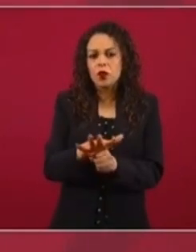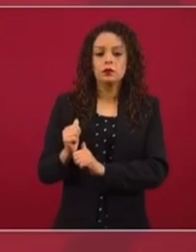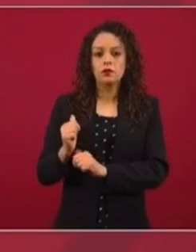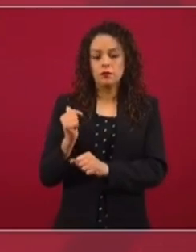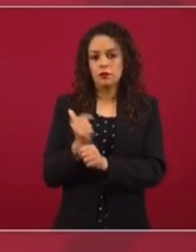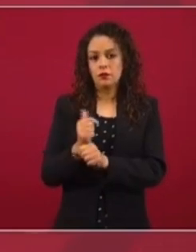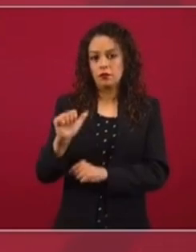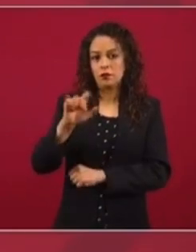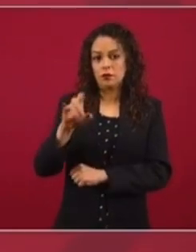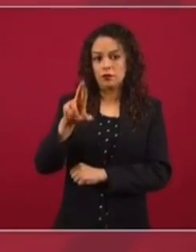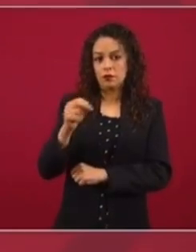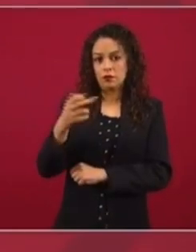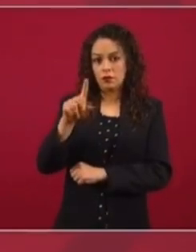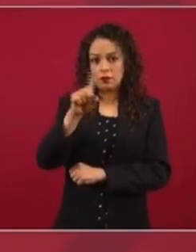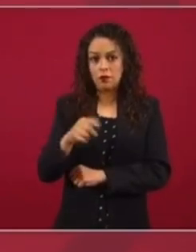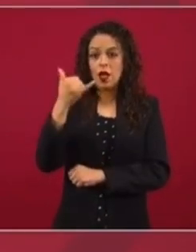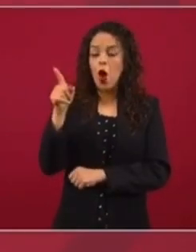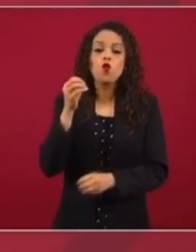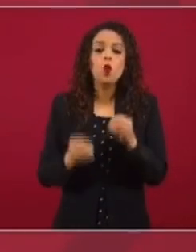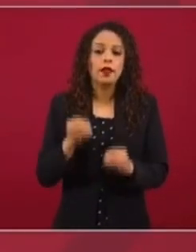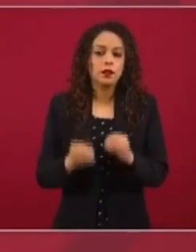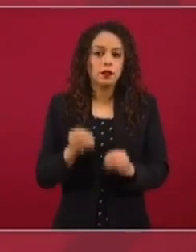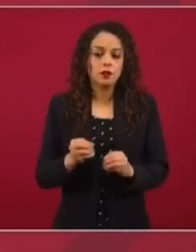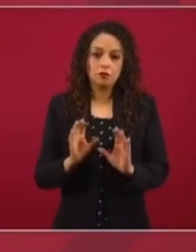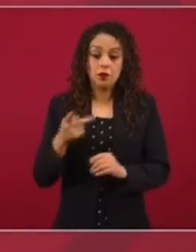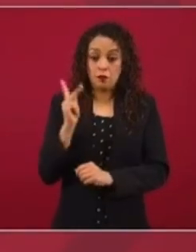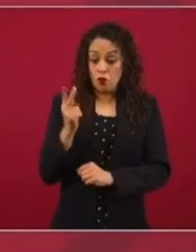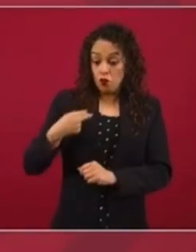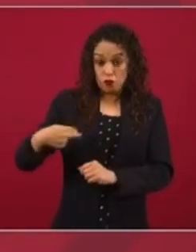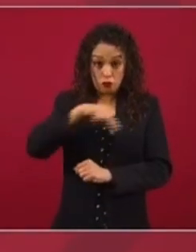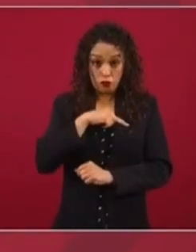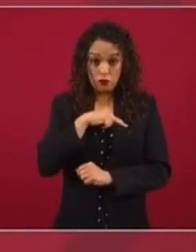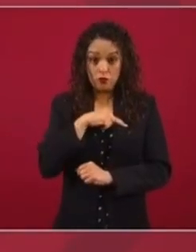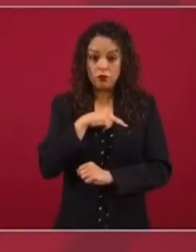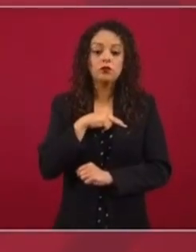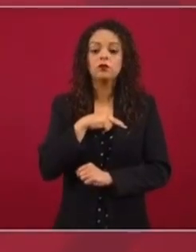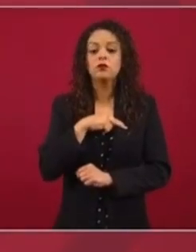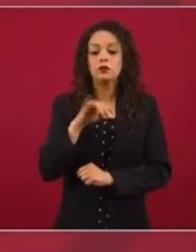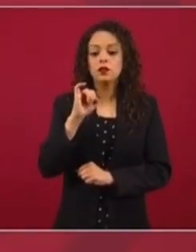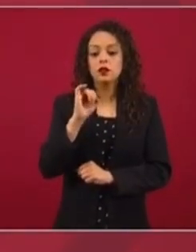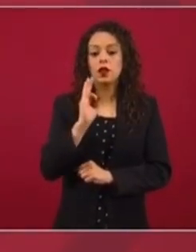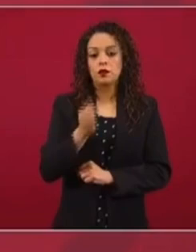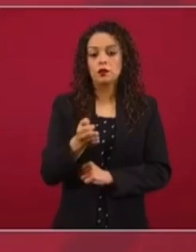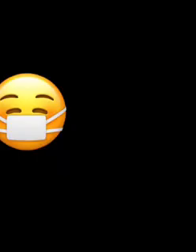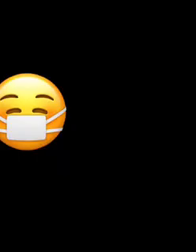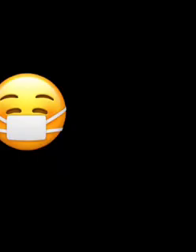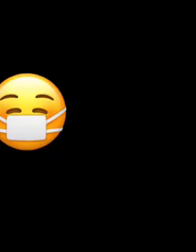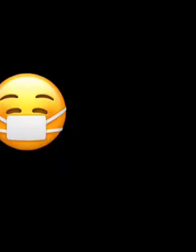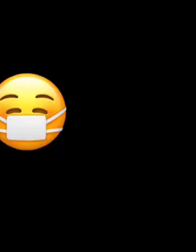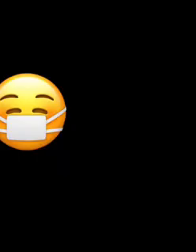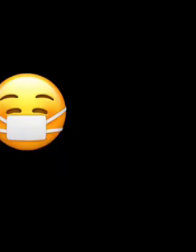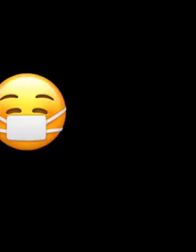fiscal y a los jueces, pero nosotros aceptamos que se repare el daño.